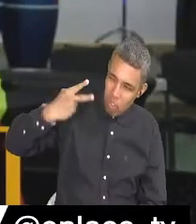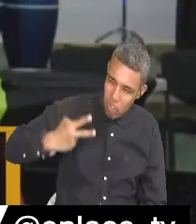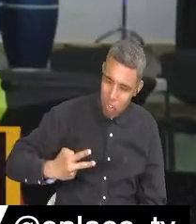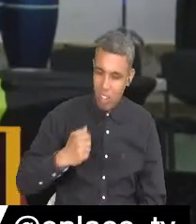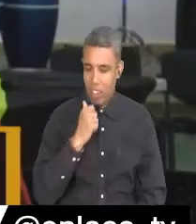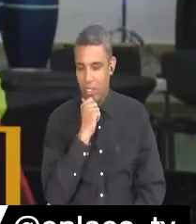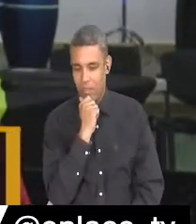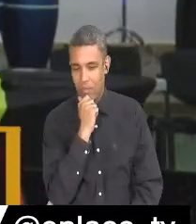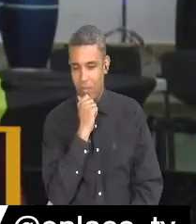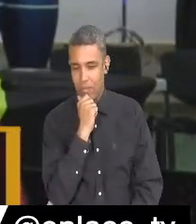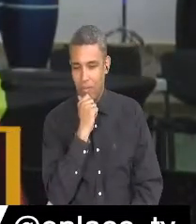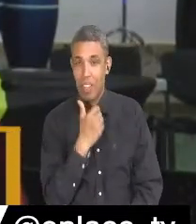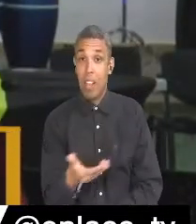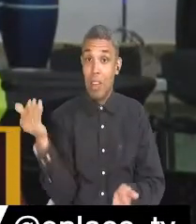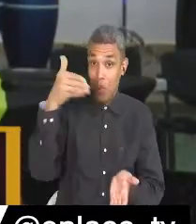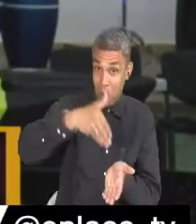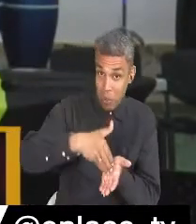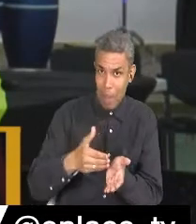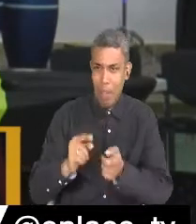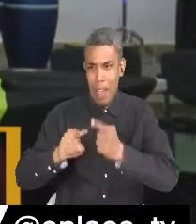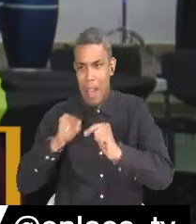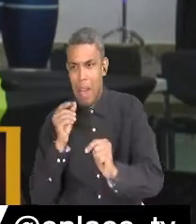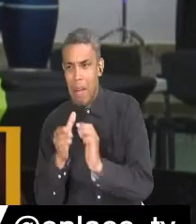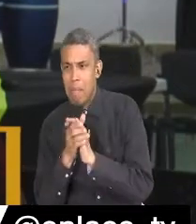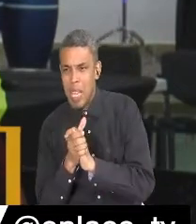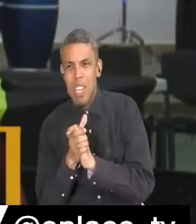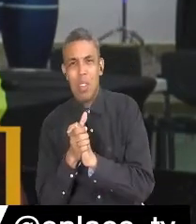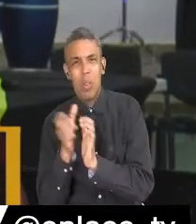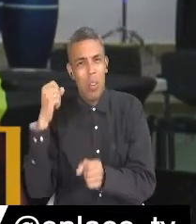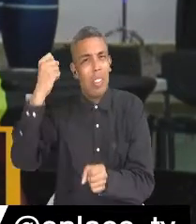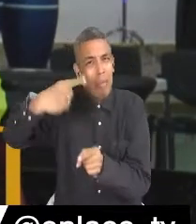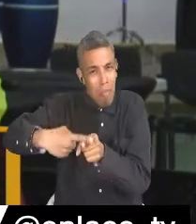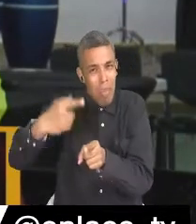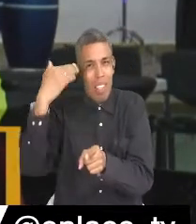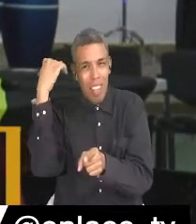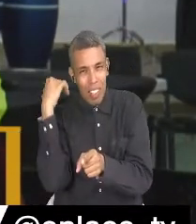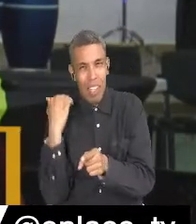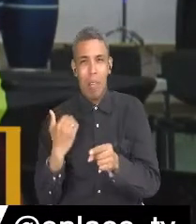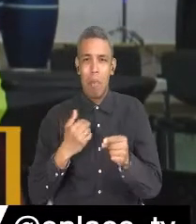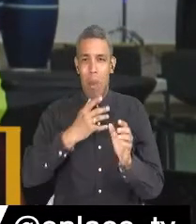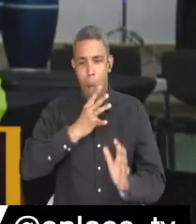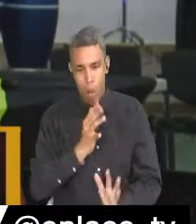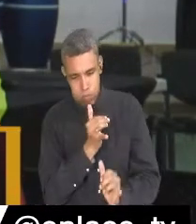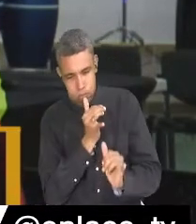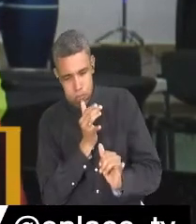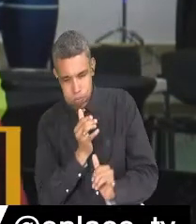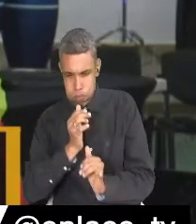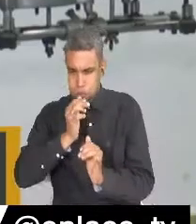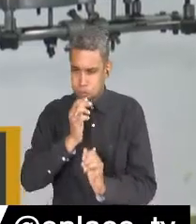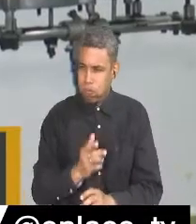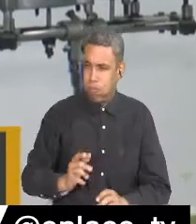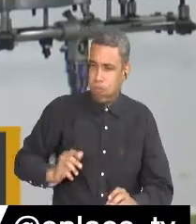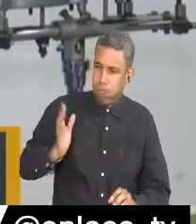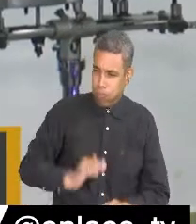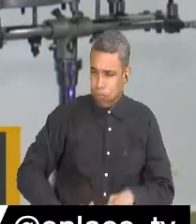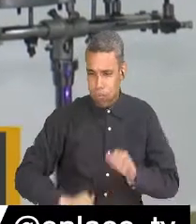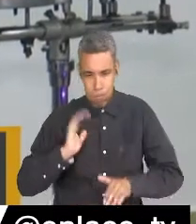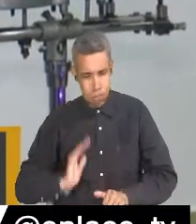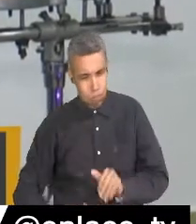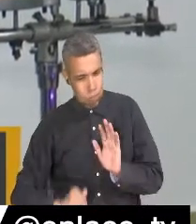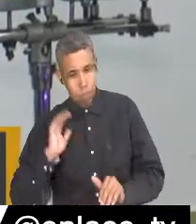por el reencuentro de aquellos personajes que han hecho la música en Barranca, la música tropical. Fueron reunidos